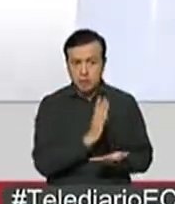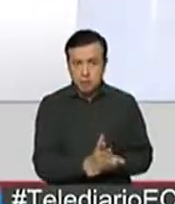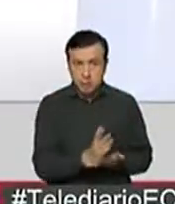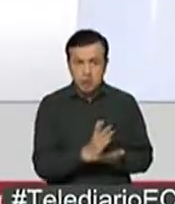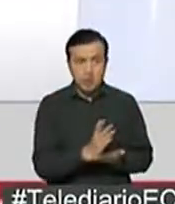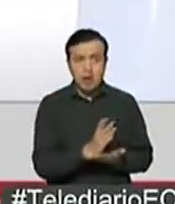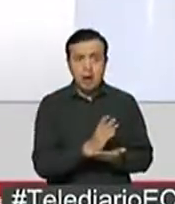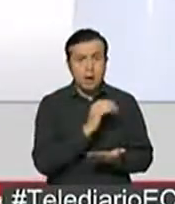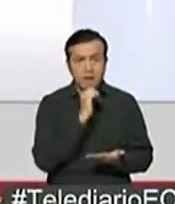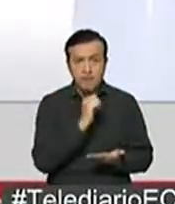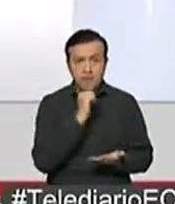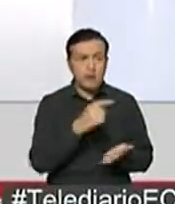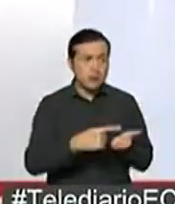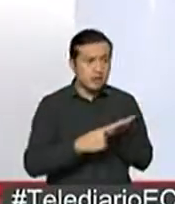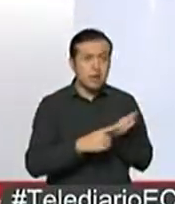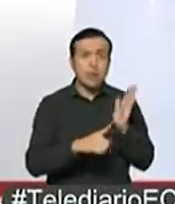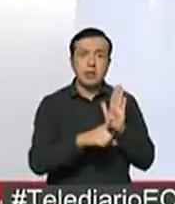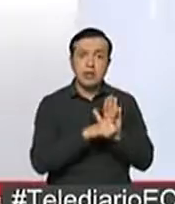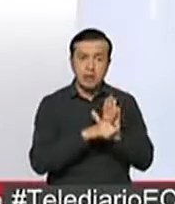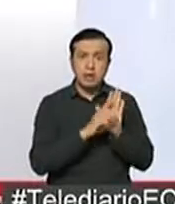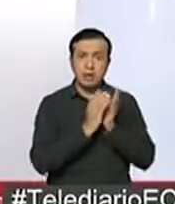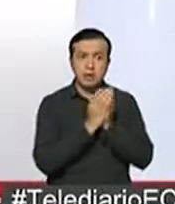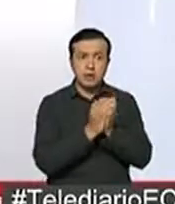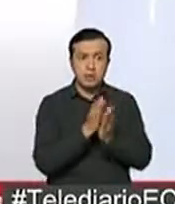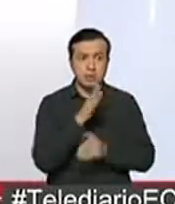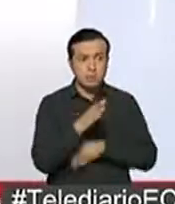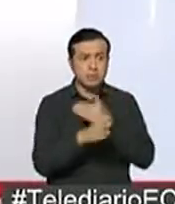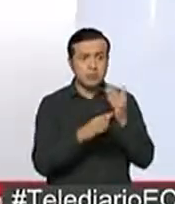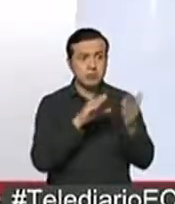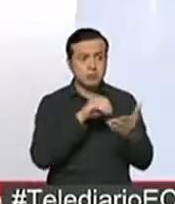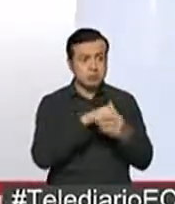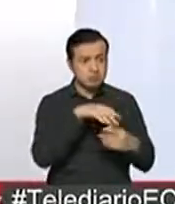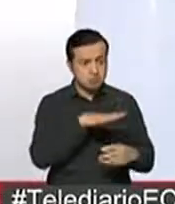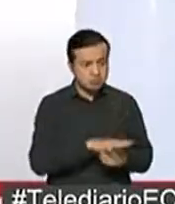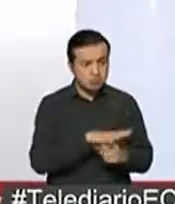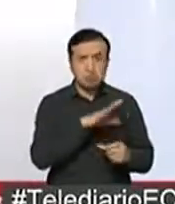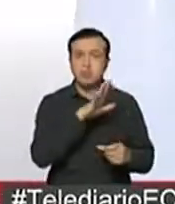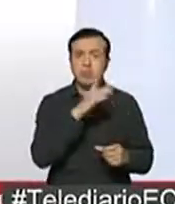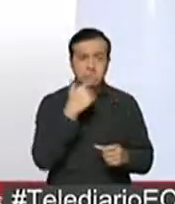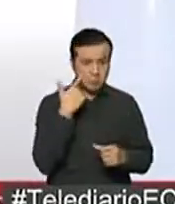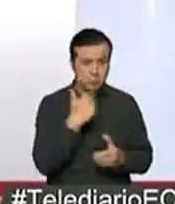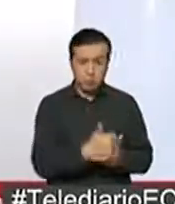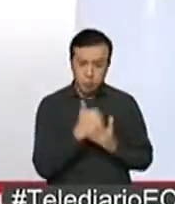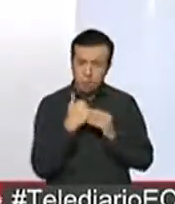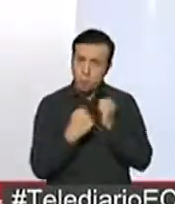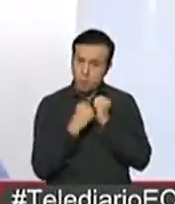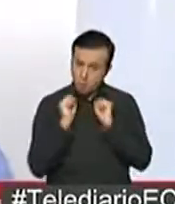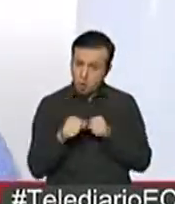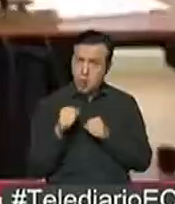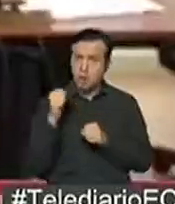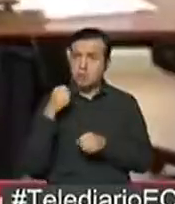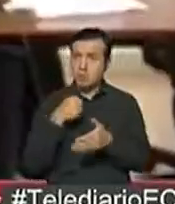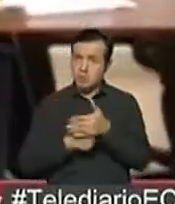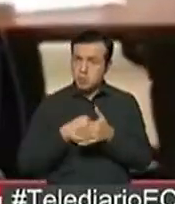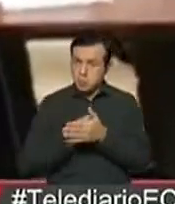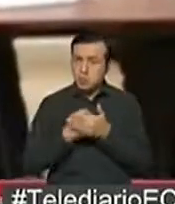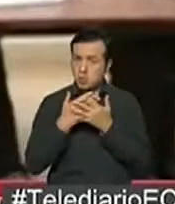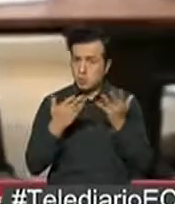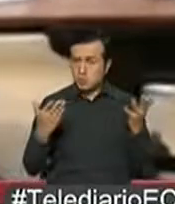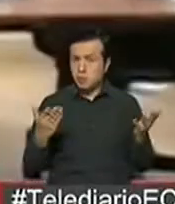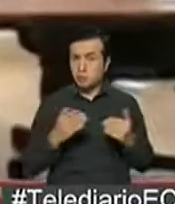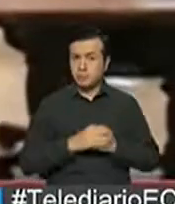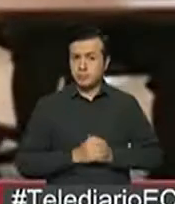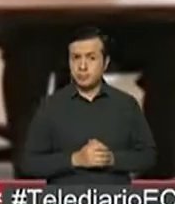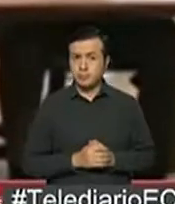marítima que sigue detenido hace más de dos años que ingresó a la asamblea nacional y ahí tenemos una herramienta para poder hacer frente a la delincuencia luís alfredo